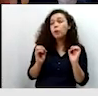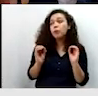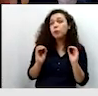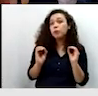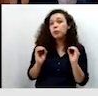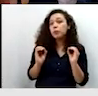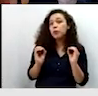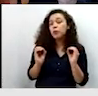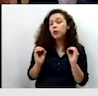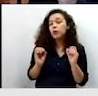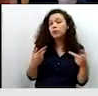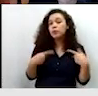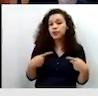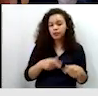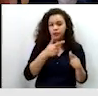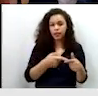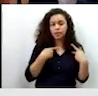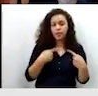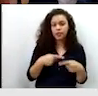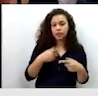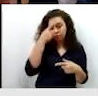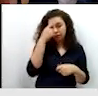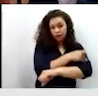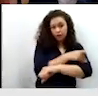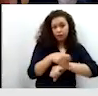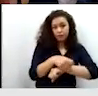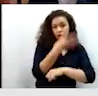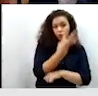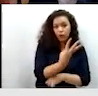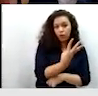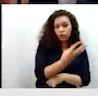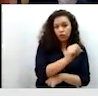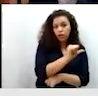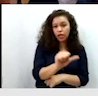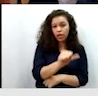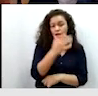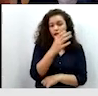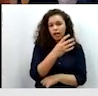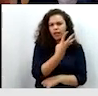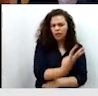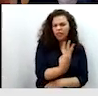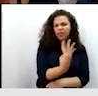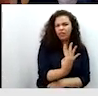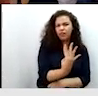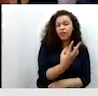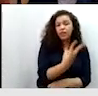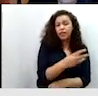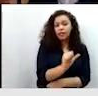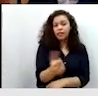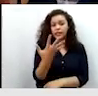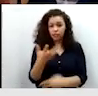lo manejan por personas. Si es para familia de 4 a 5, de 3 a